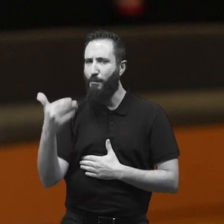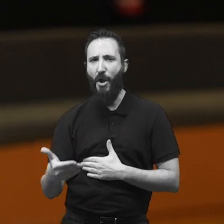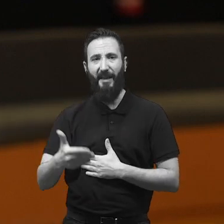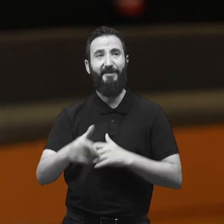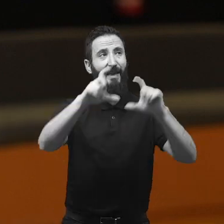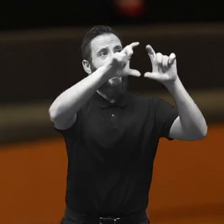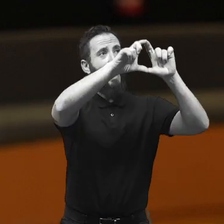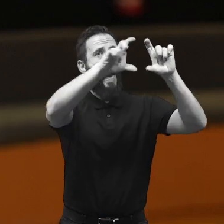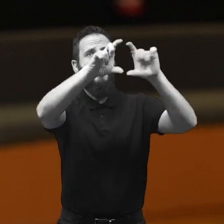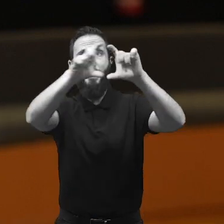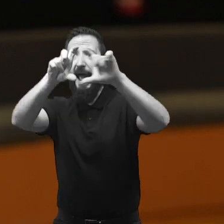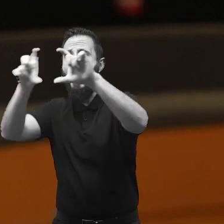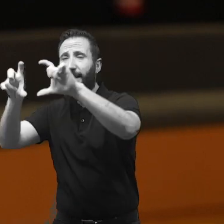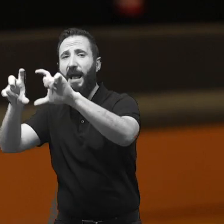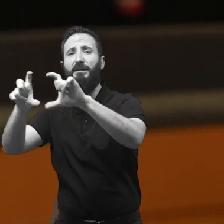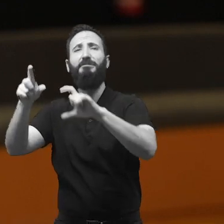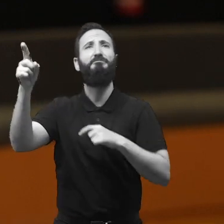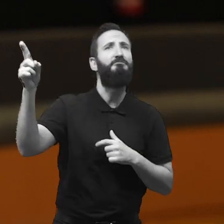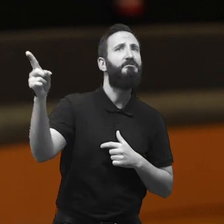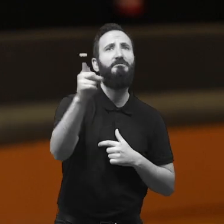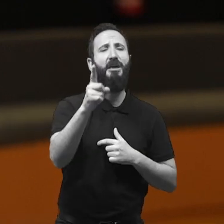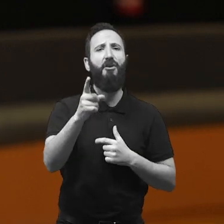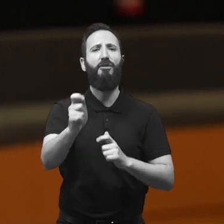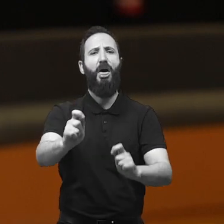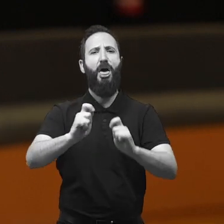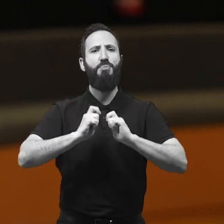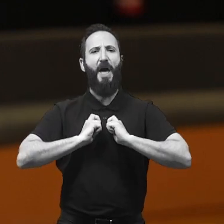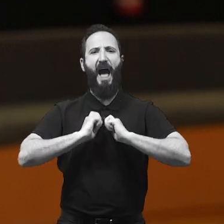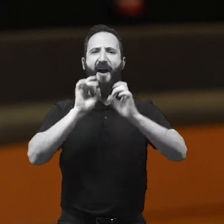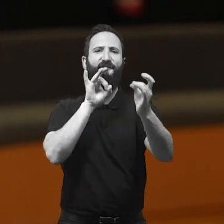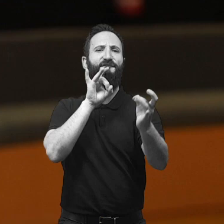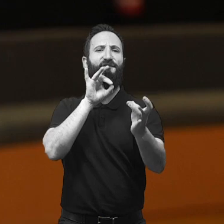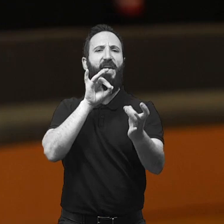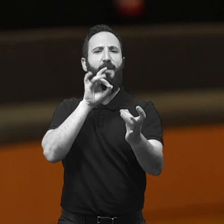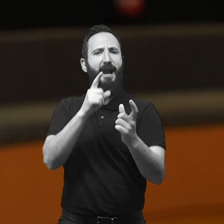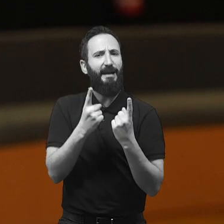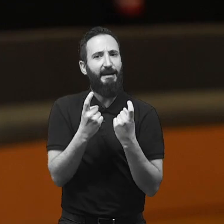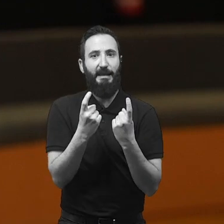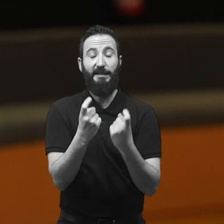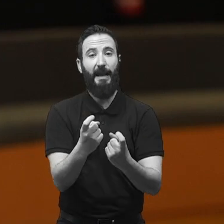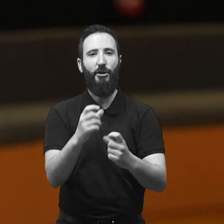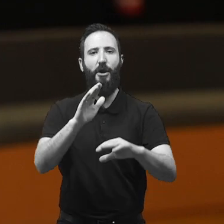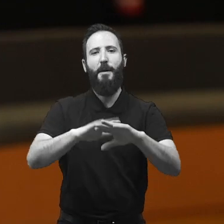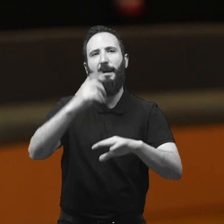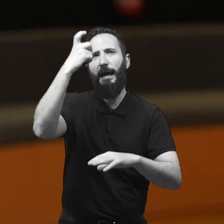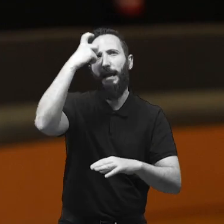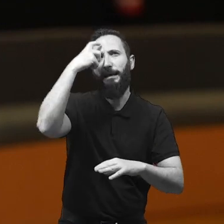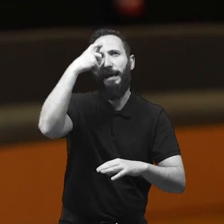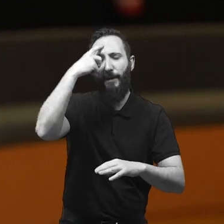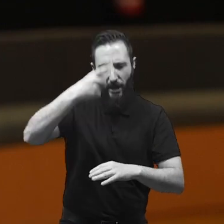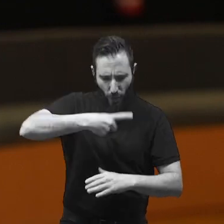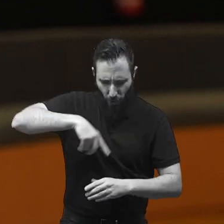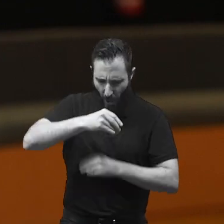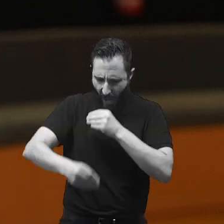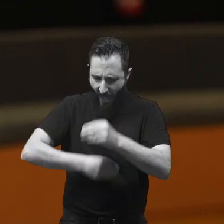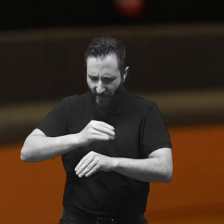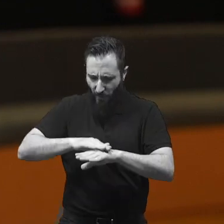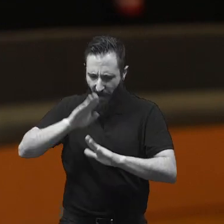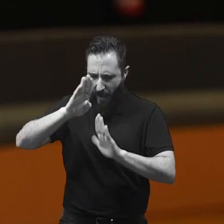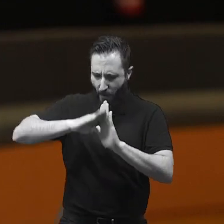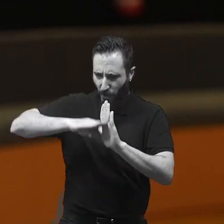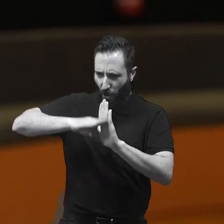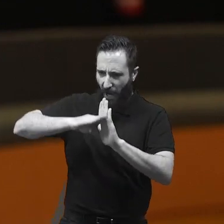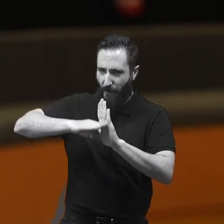empresas fueran capaces de aportar el feedback necesario para saber qué teníamos que hacer para que este programa realmente